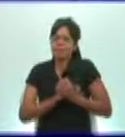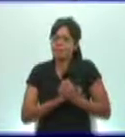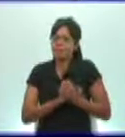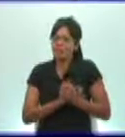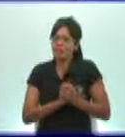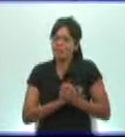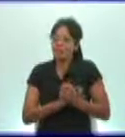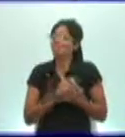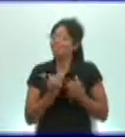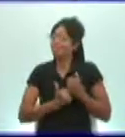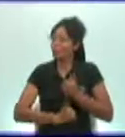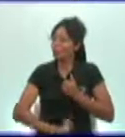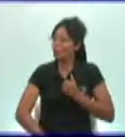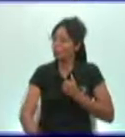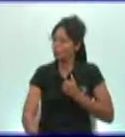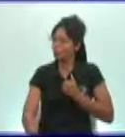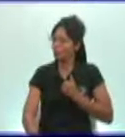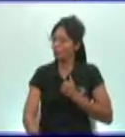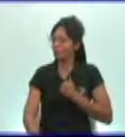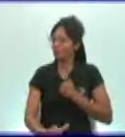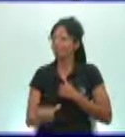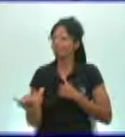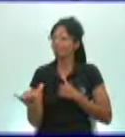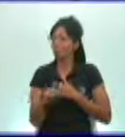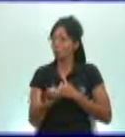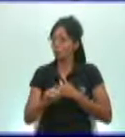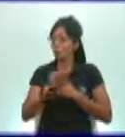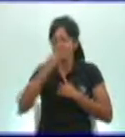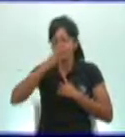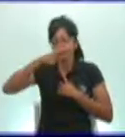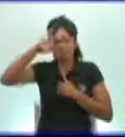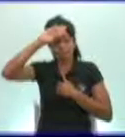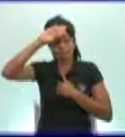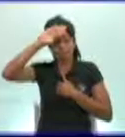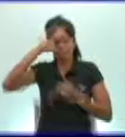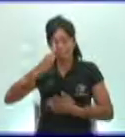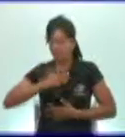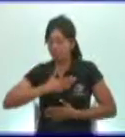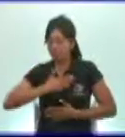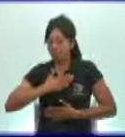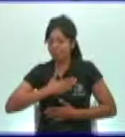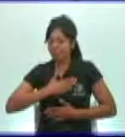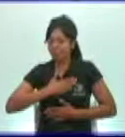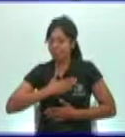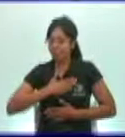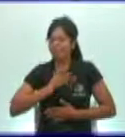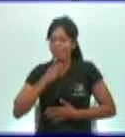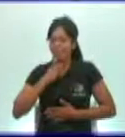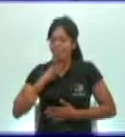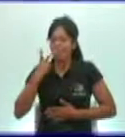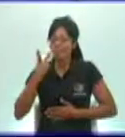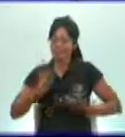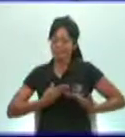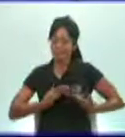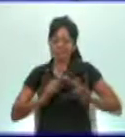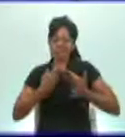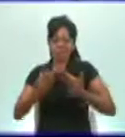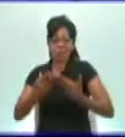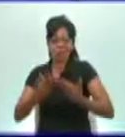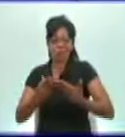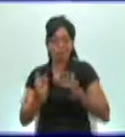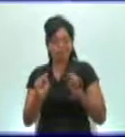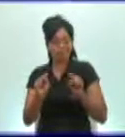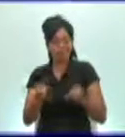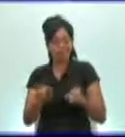su hijo y también a su patria, por la que dio gustosamente la vida.